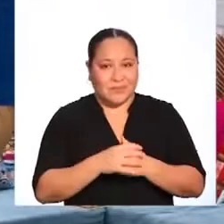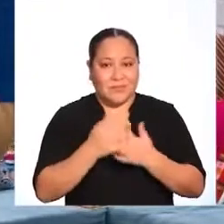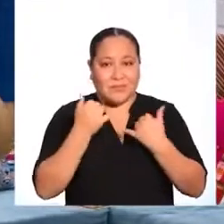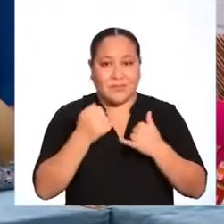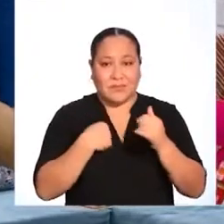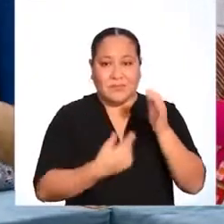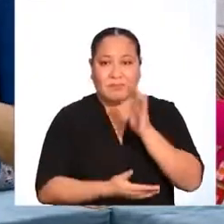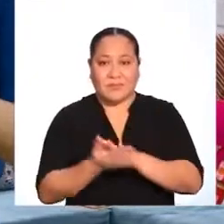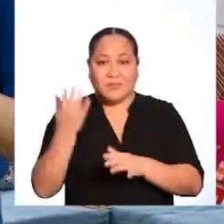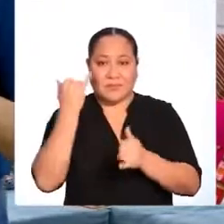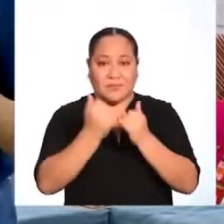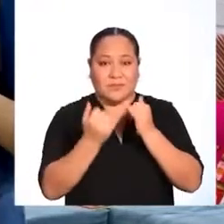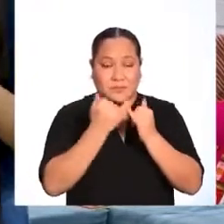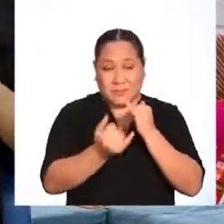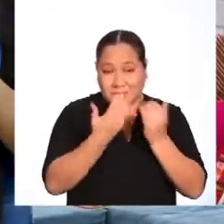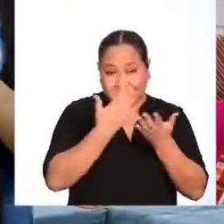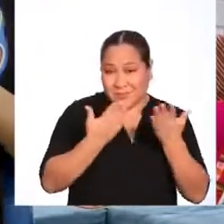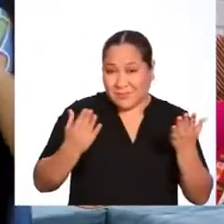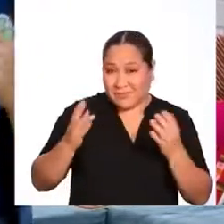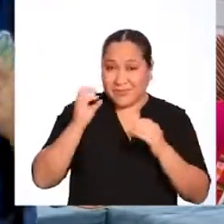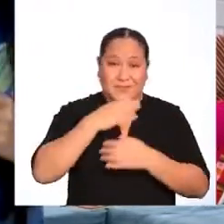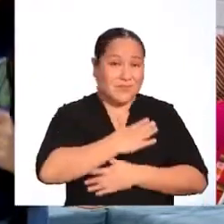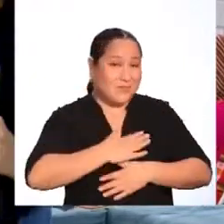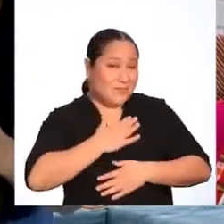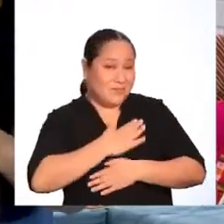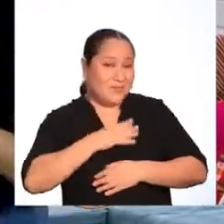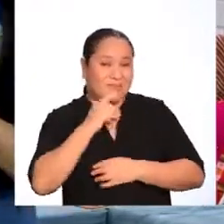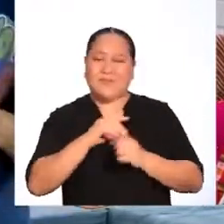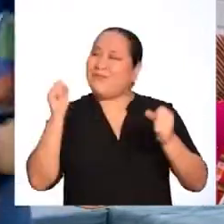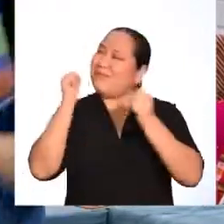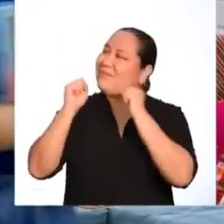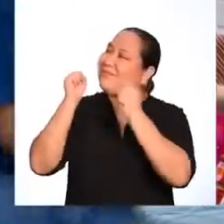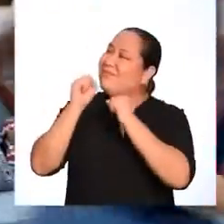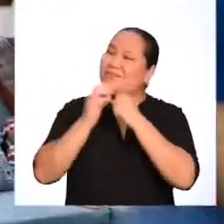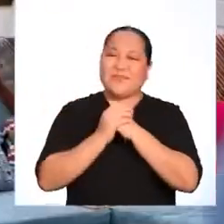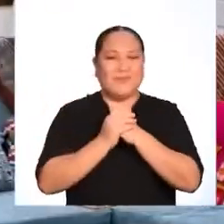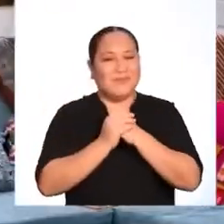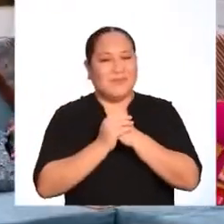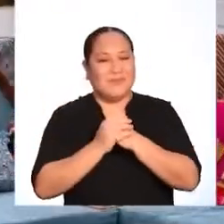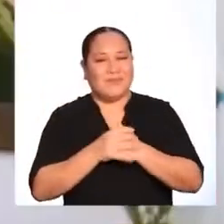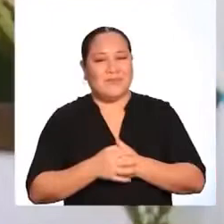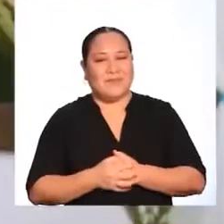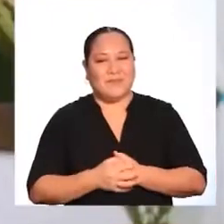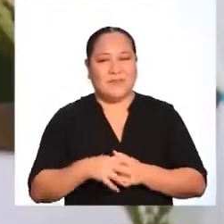bueno ahora me voy que tengo que terminar unas cosas sí diviertan 6 pm